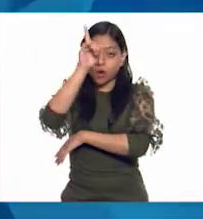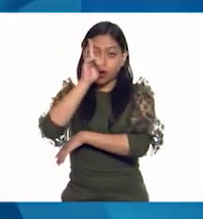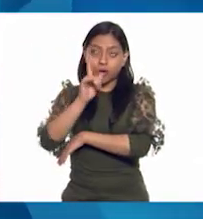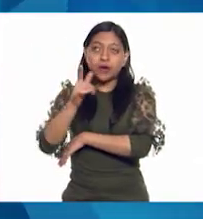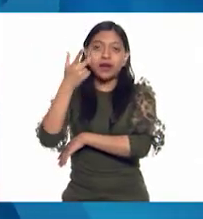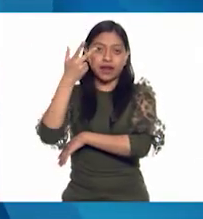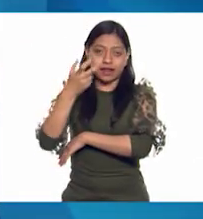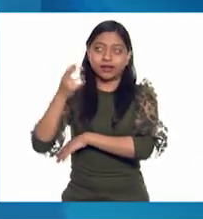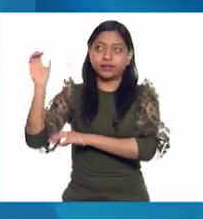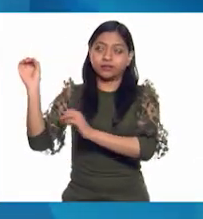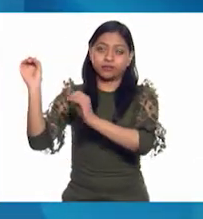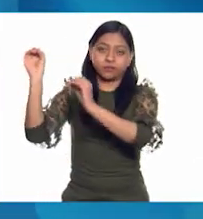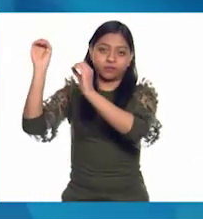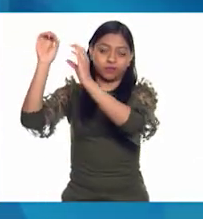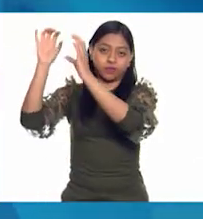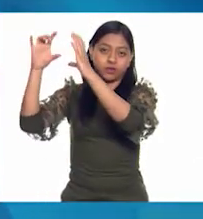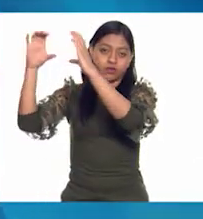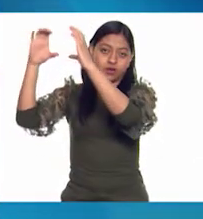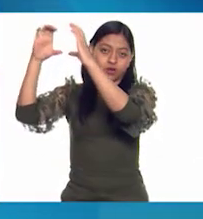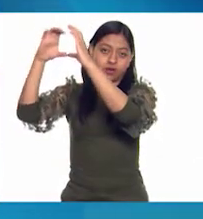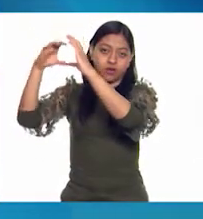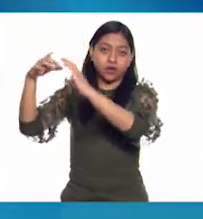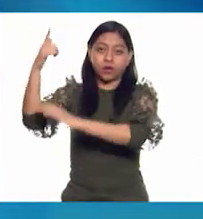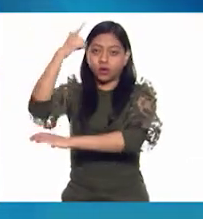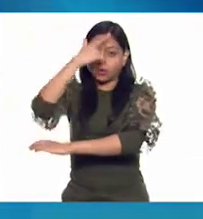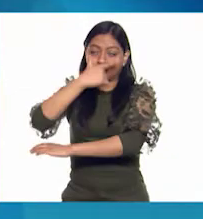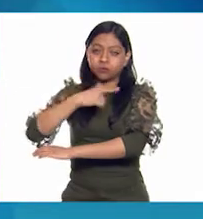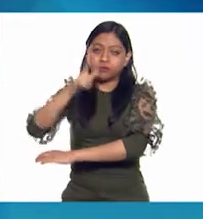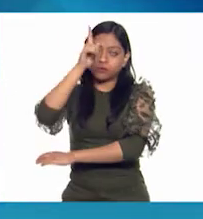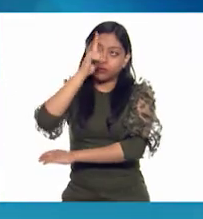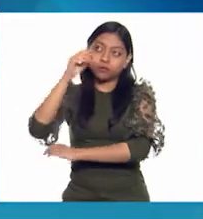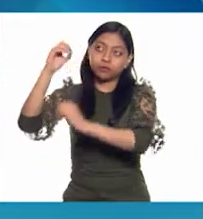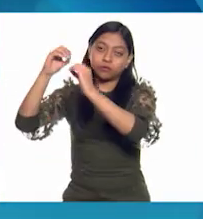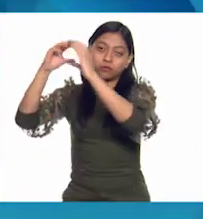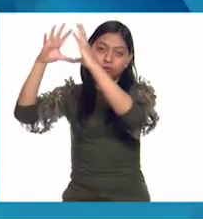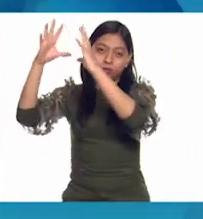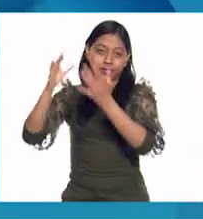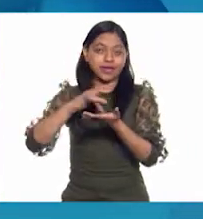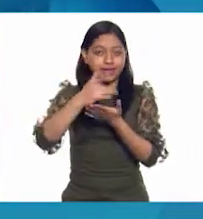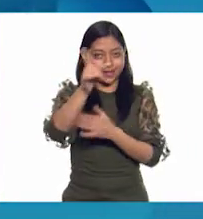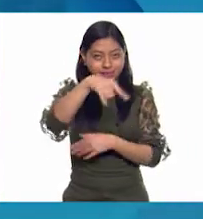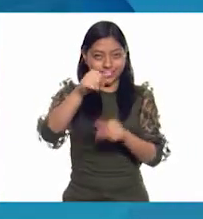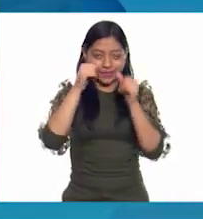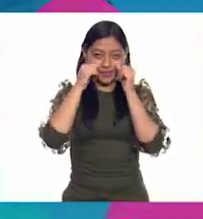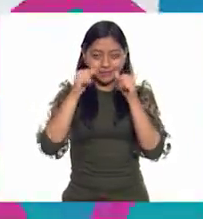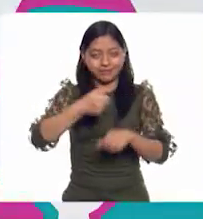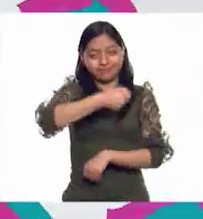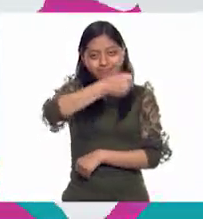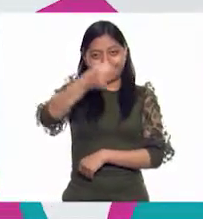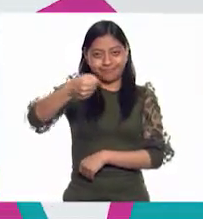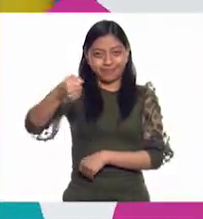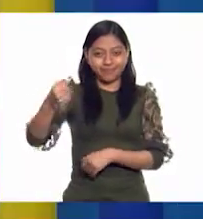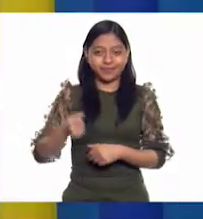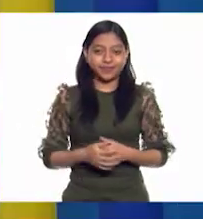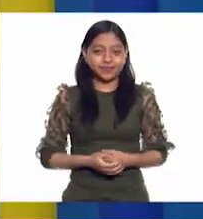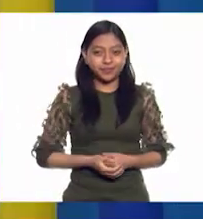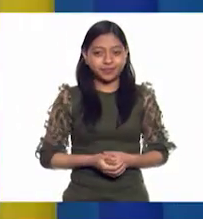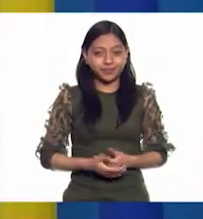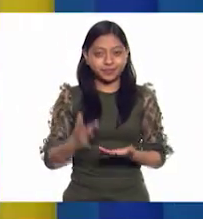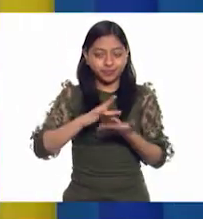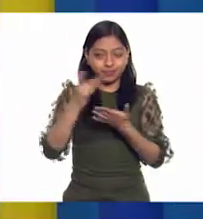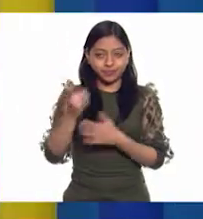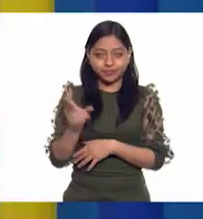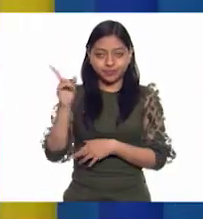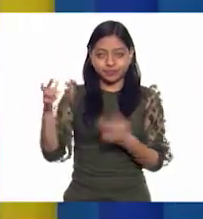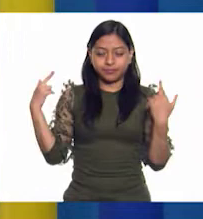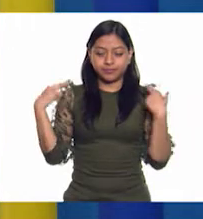su oficio. Cada noche cumple su deber. Muchas gracias. Saludos a todos. Gracias